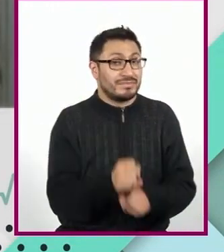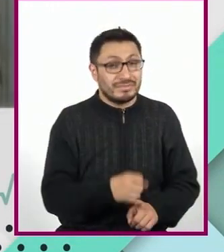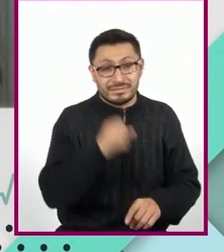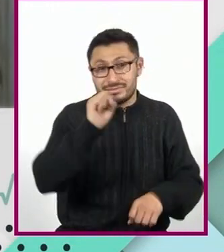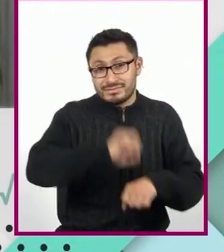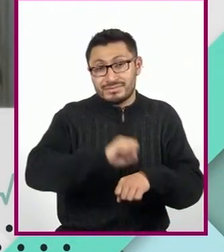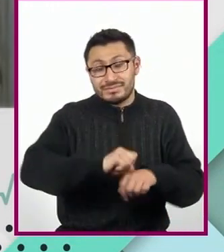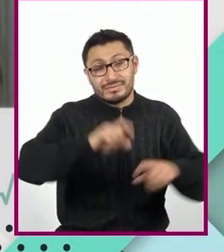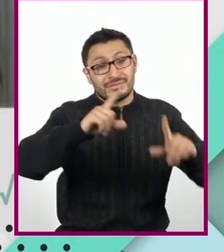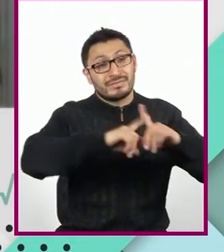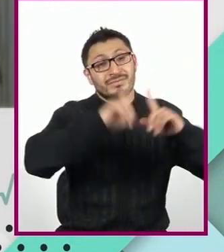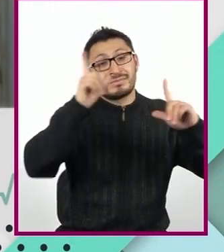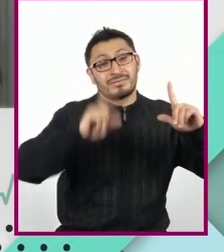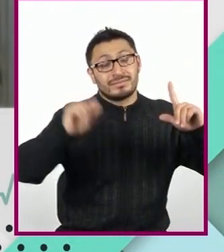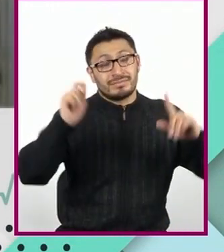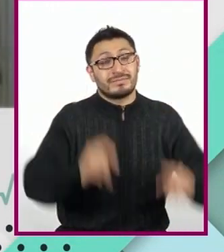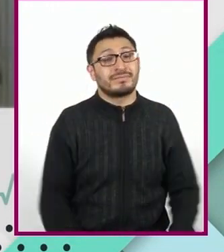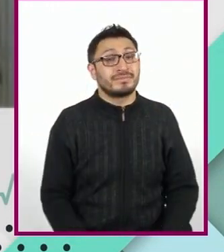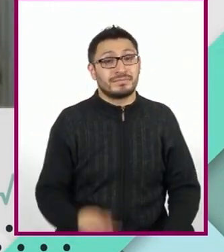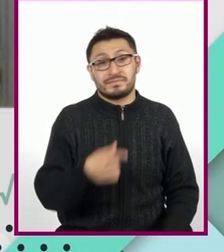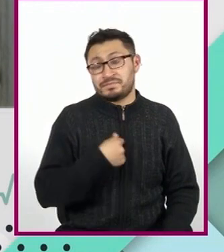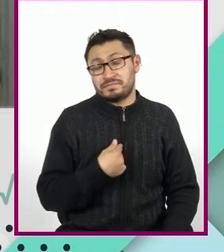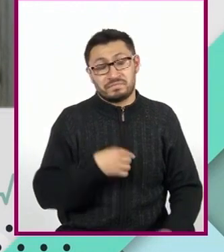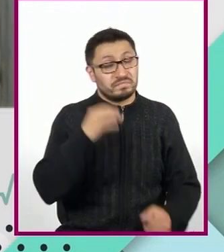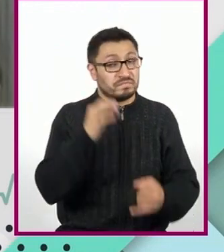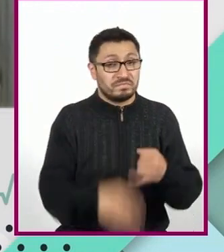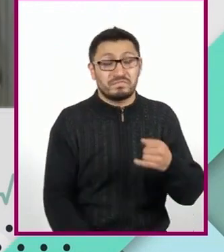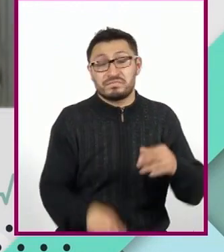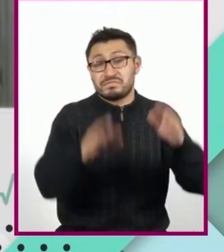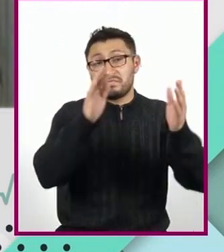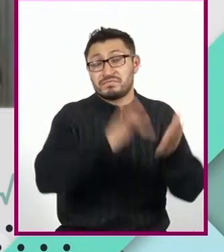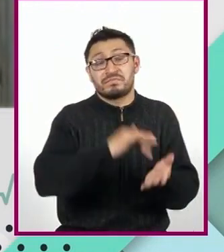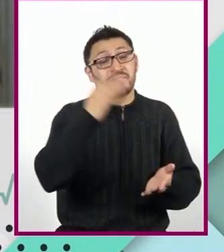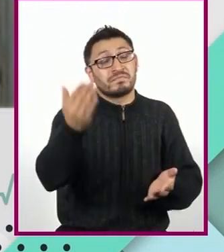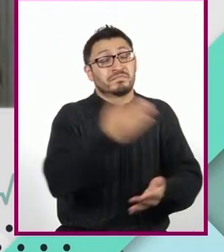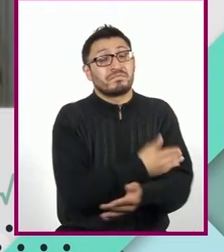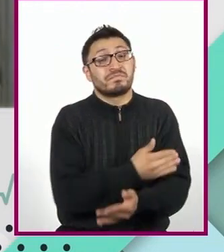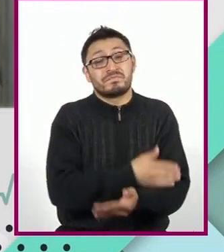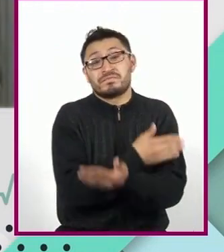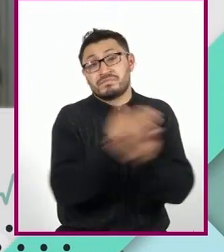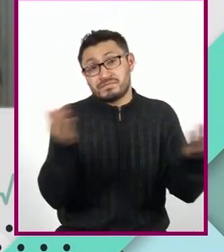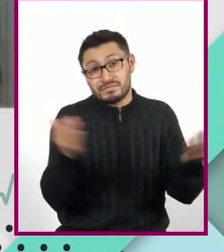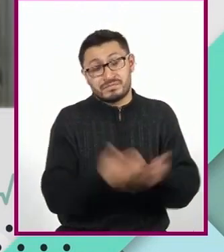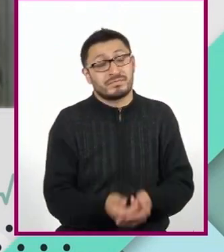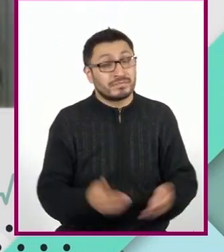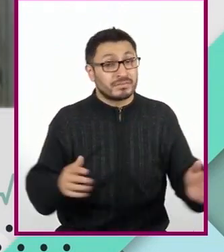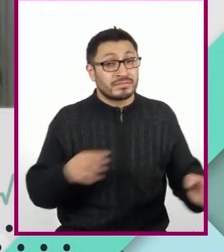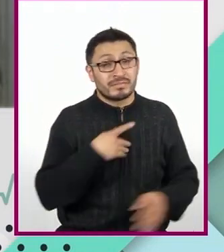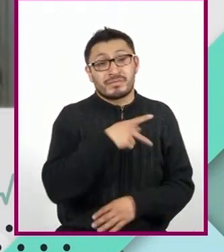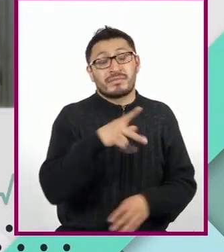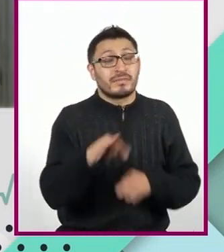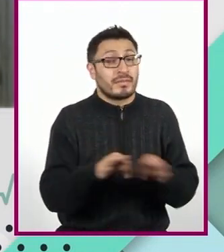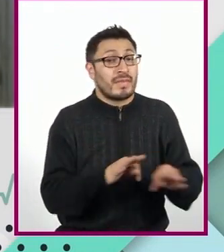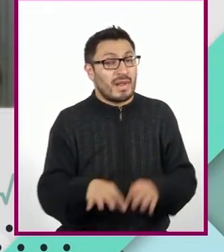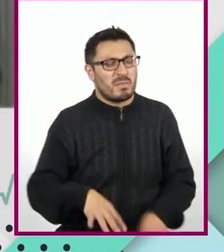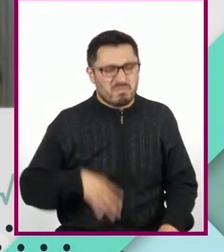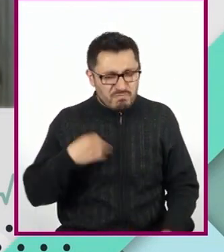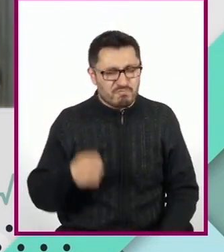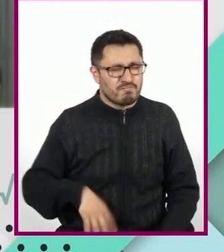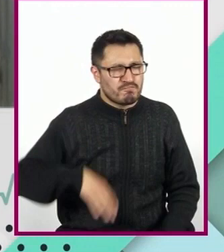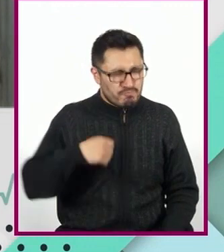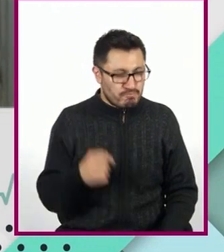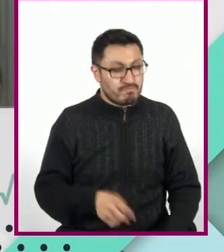de todo el país. No me queda más que agradecerles a todos mis compañeros por su trabajo, por su dedicación